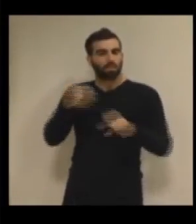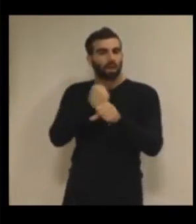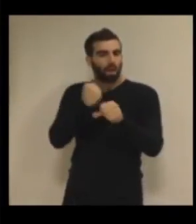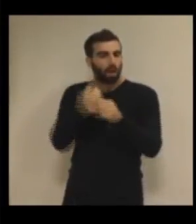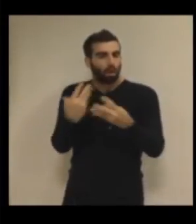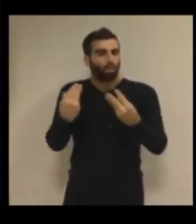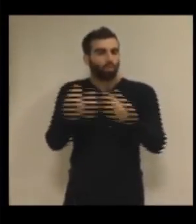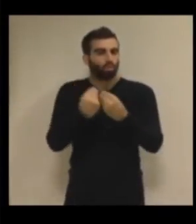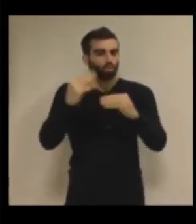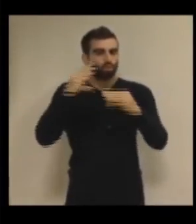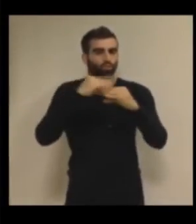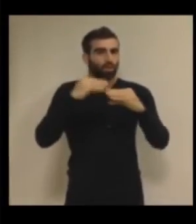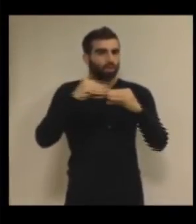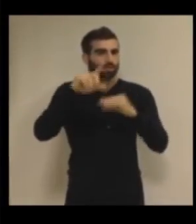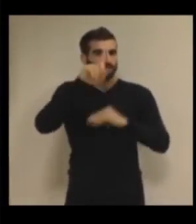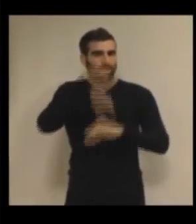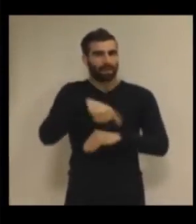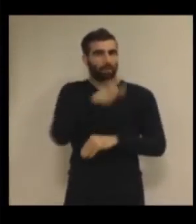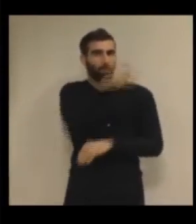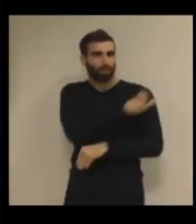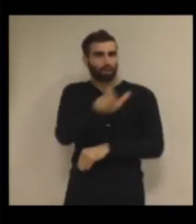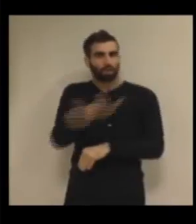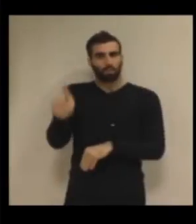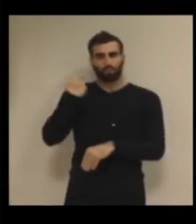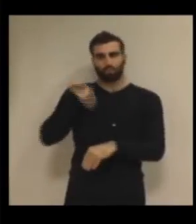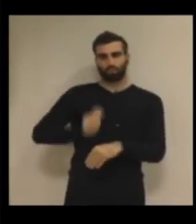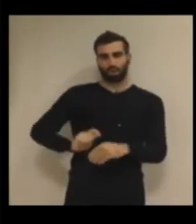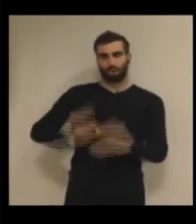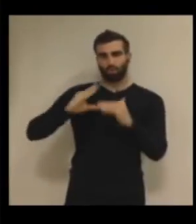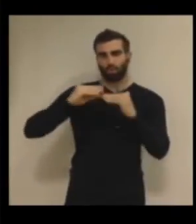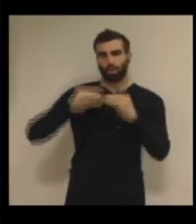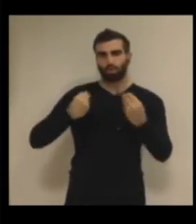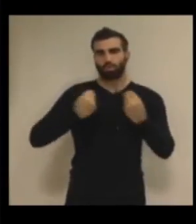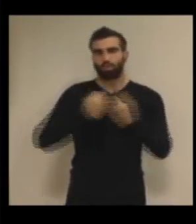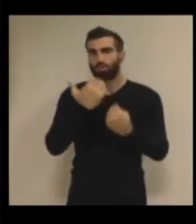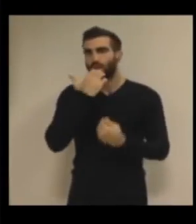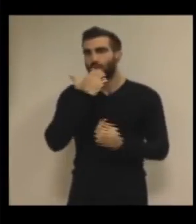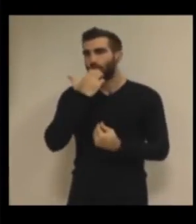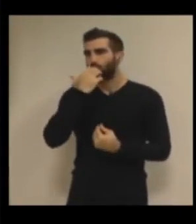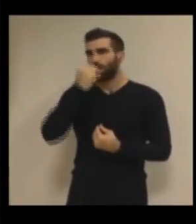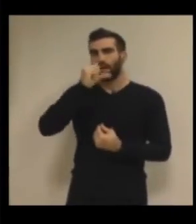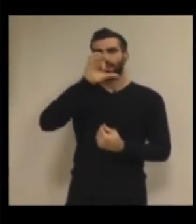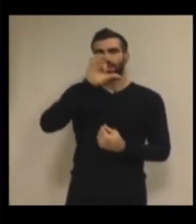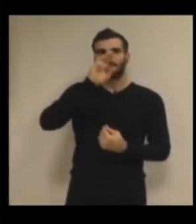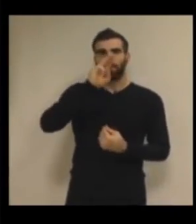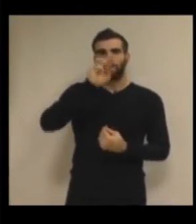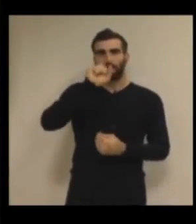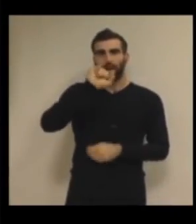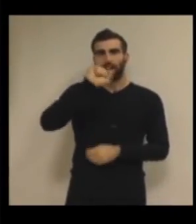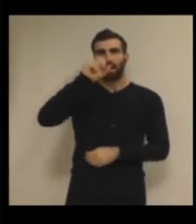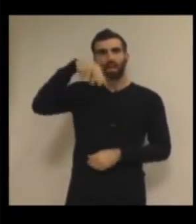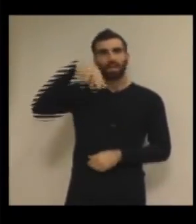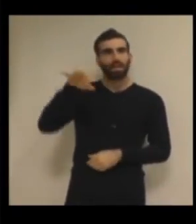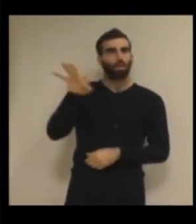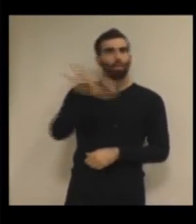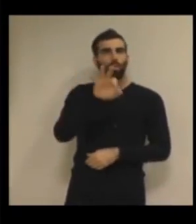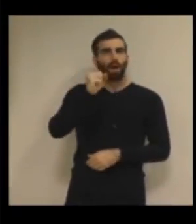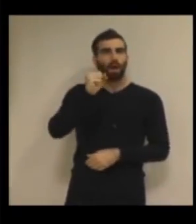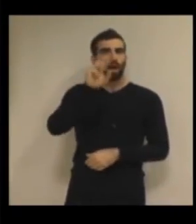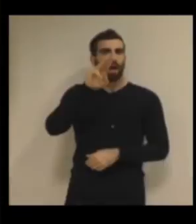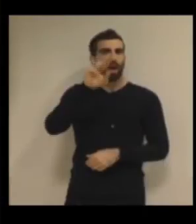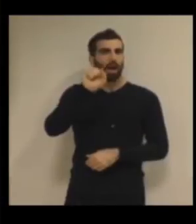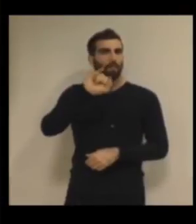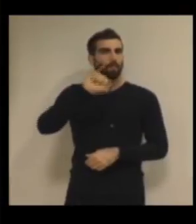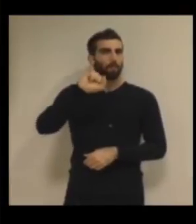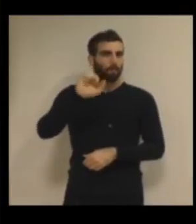de los profesionales que trabajan con los usuarios, ya sea Aspaim, APAM u otras entidades, pues digamos que ha